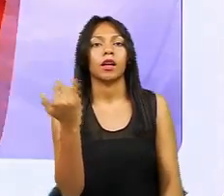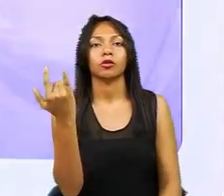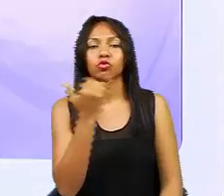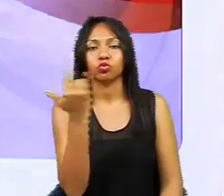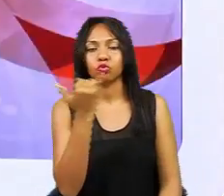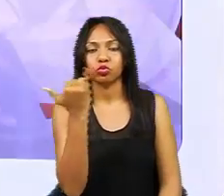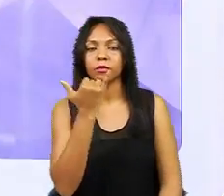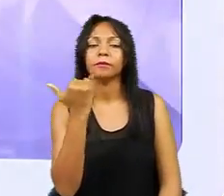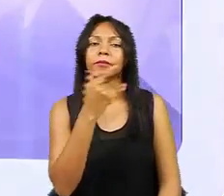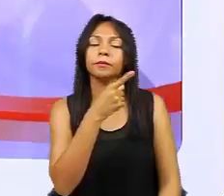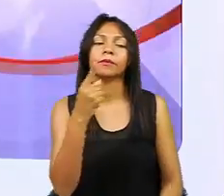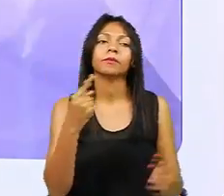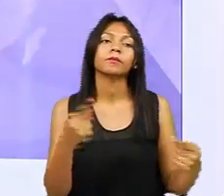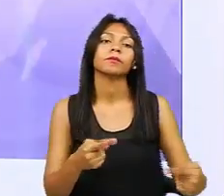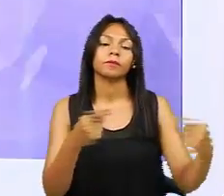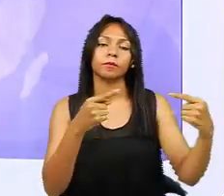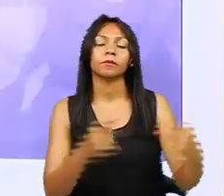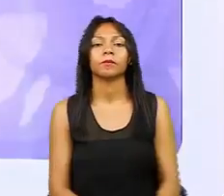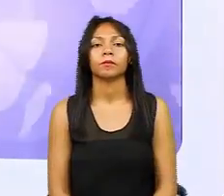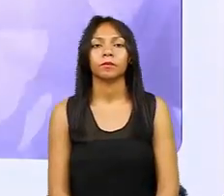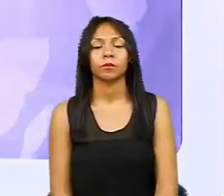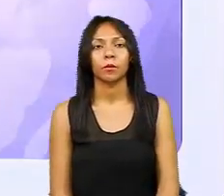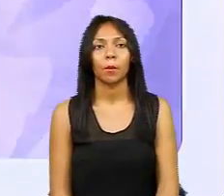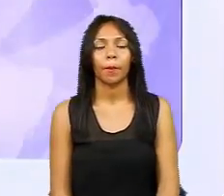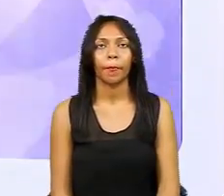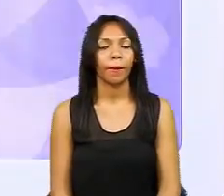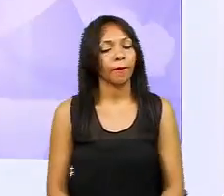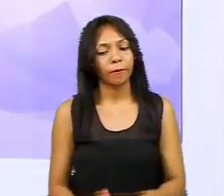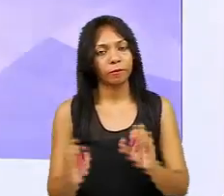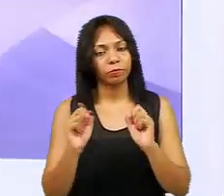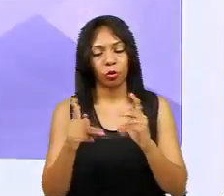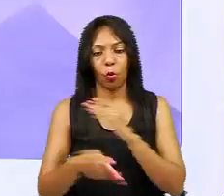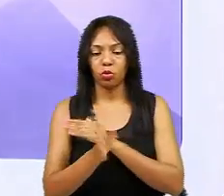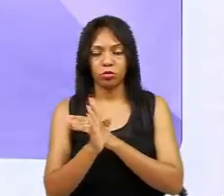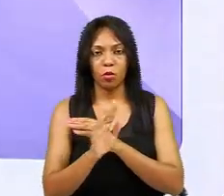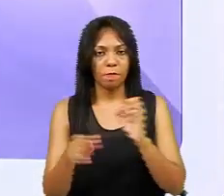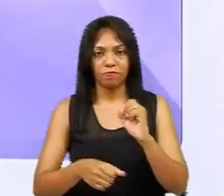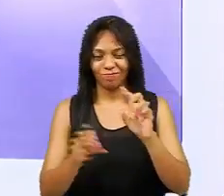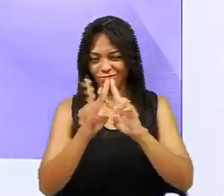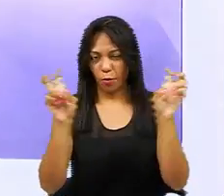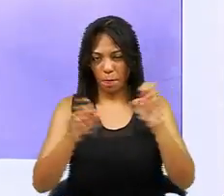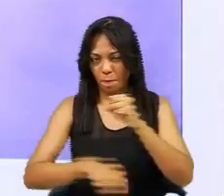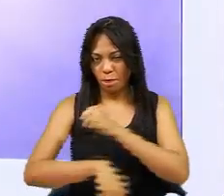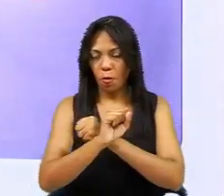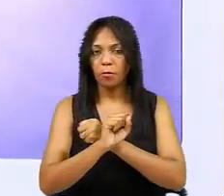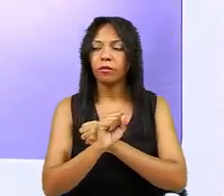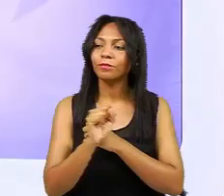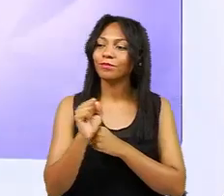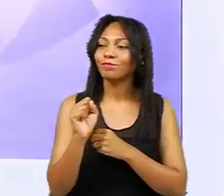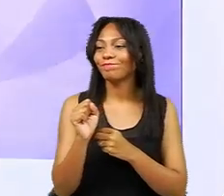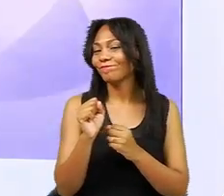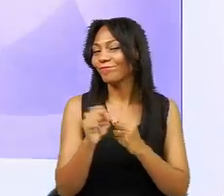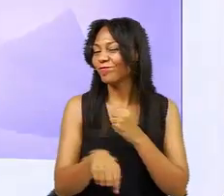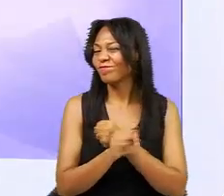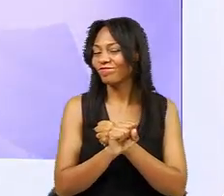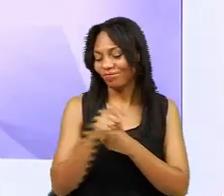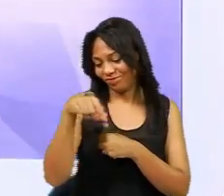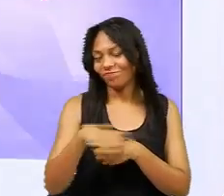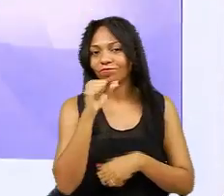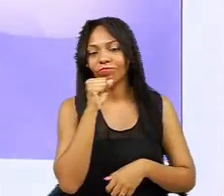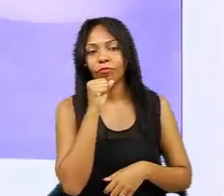ir a la capital de la República. Continuamos hablando de fútbol, pero fútbol local, porque el conjunto de Catalanes se quedó con el